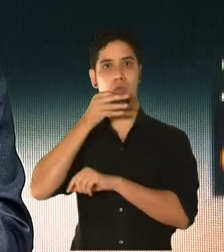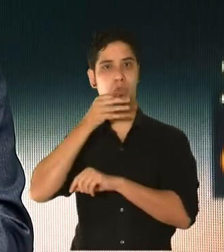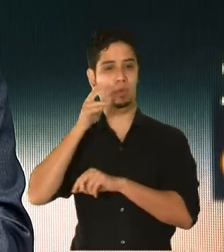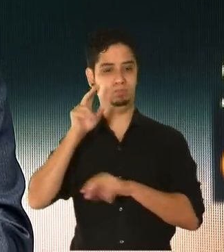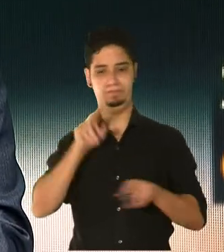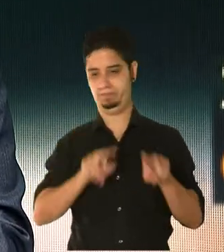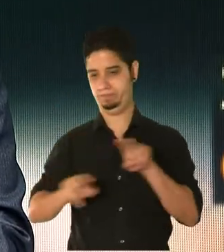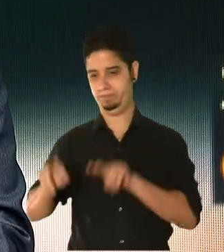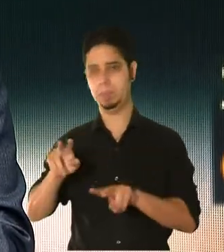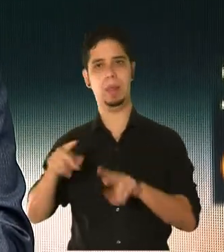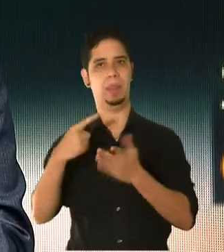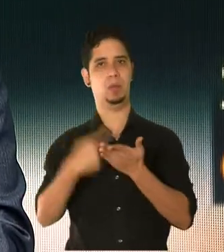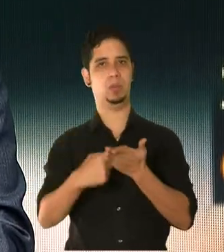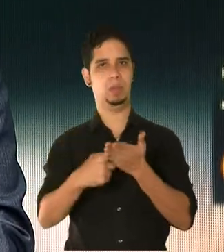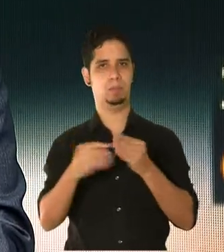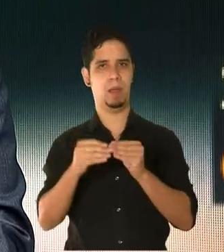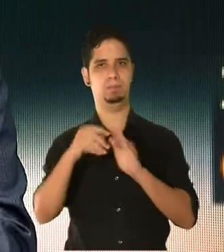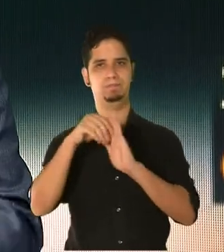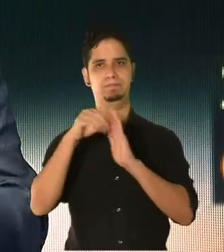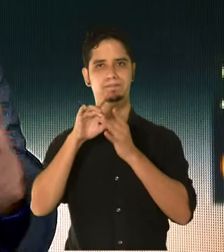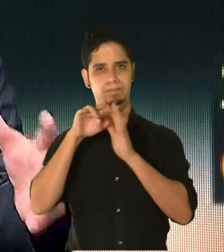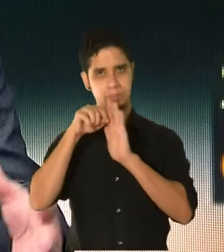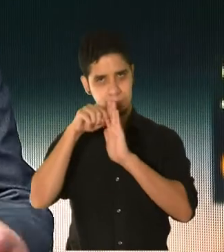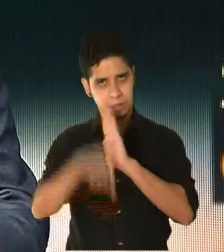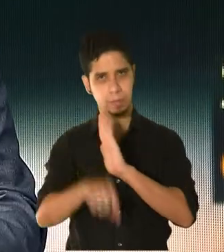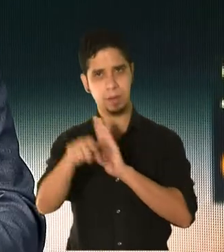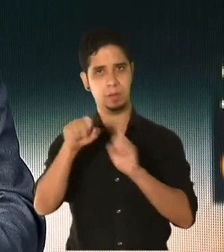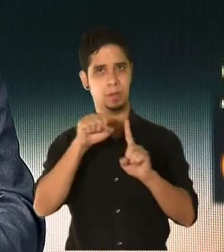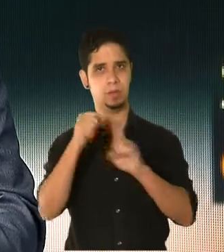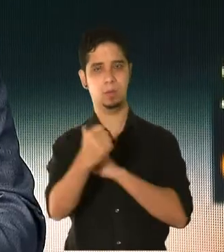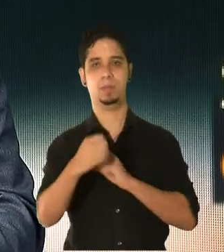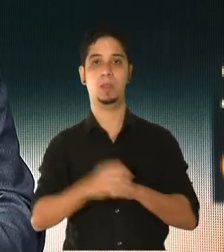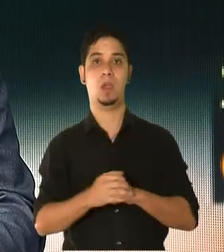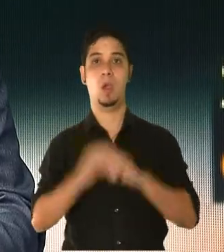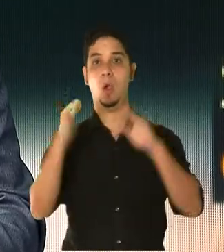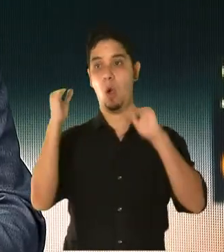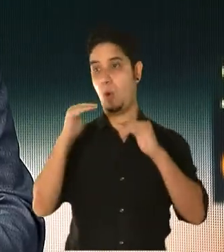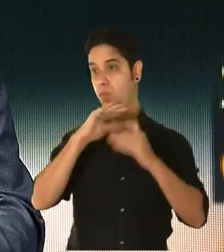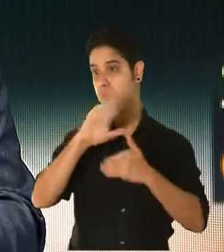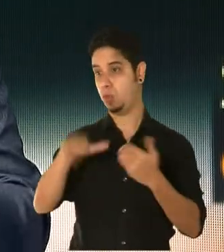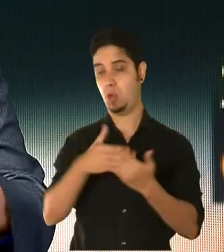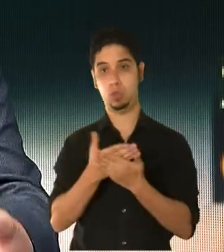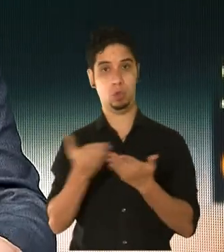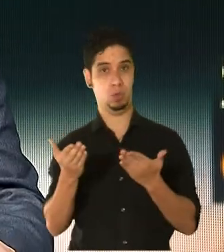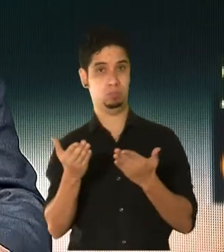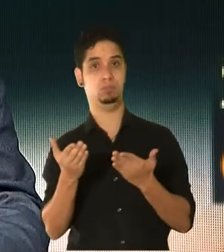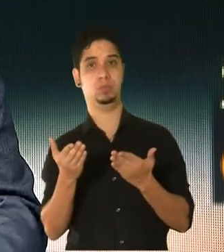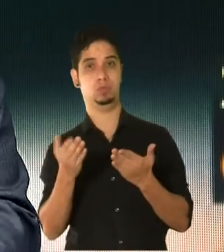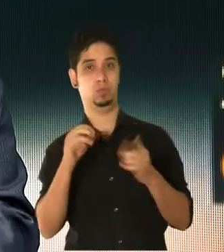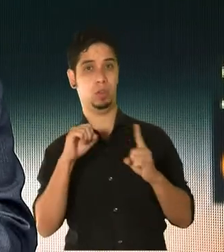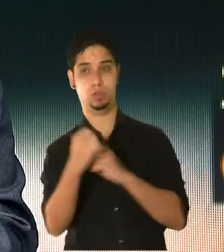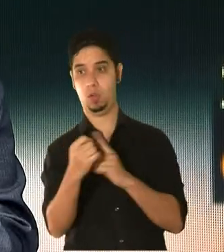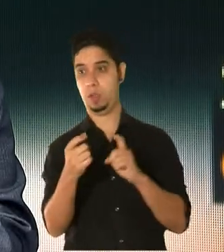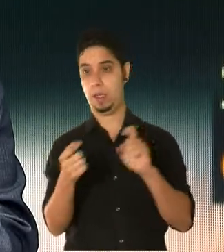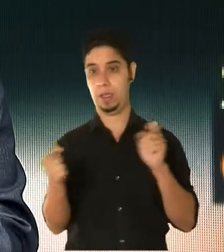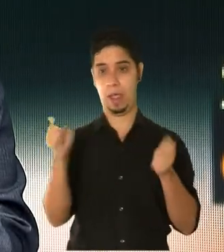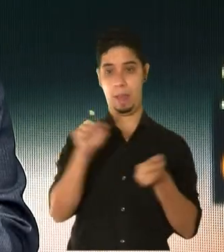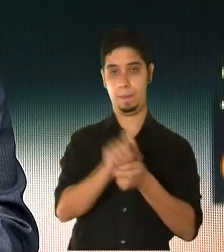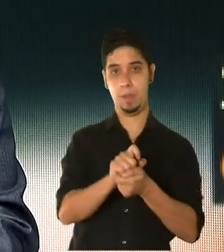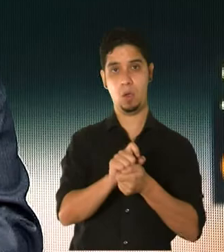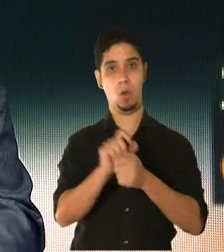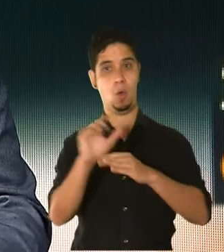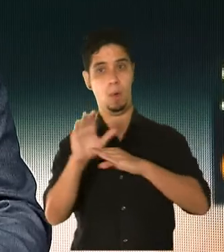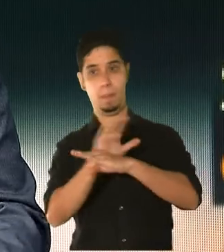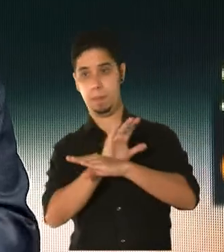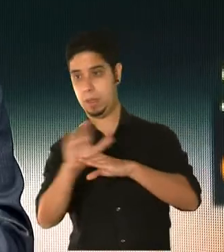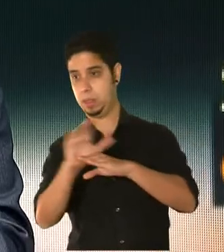así que esperamos que todos estos cambios sean favorables para que tú puedas diversificar tu negocio pueda